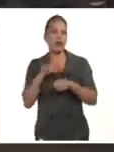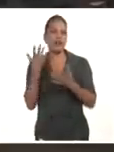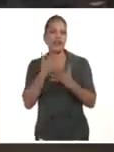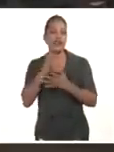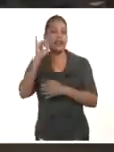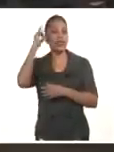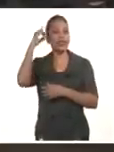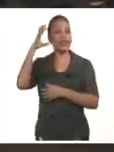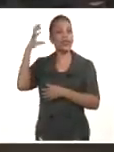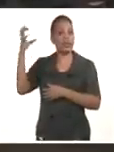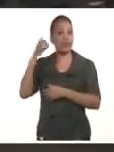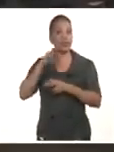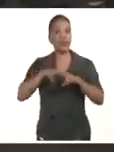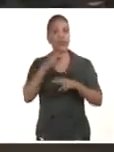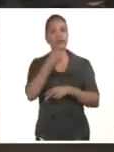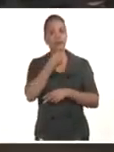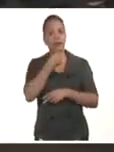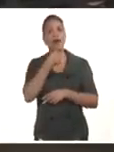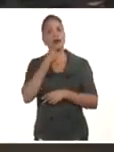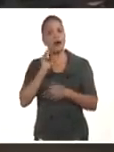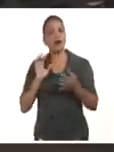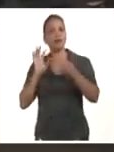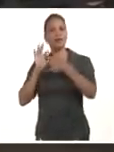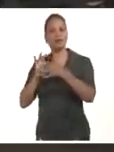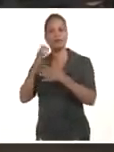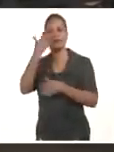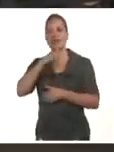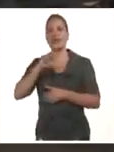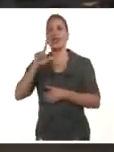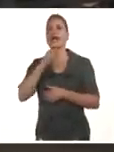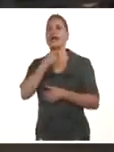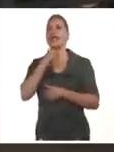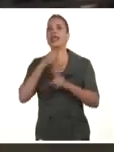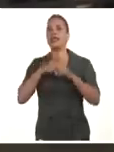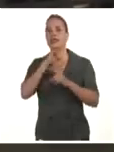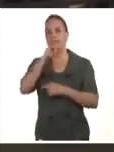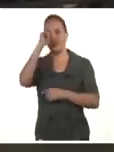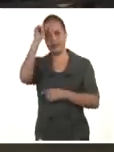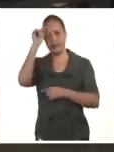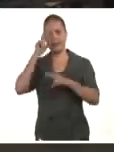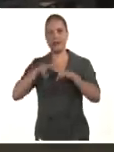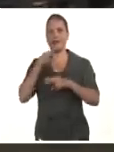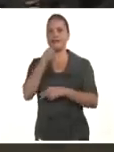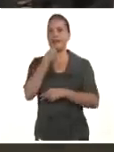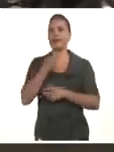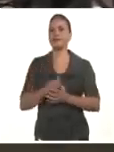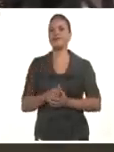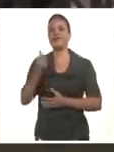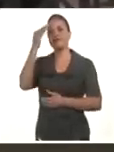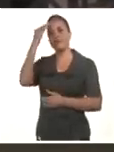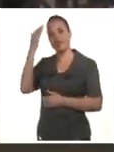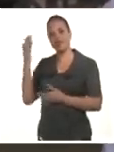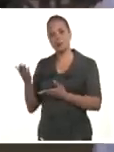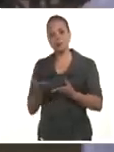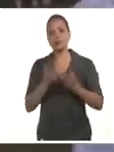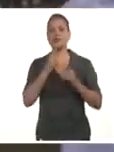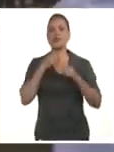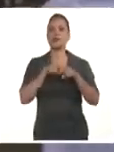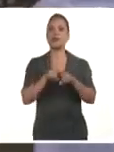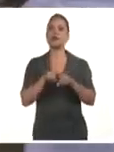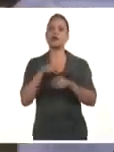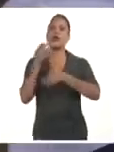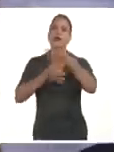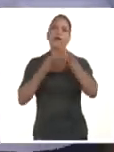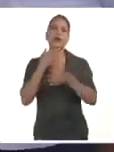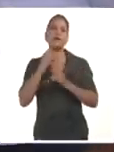La Habana Vieja. Estoy conversando de inmediato con Alexis Acosta Silva, ya les decía, el intendente de La Habana Vieja. Gracias, intendente, por acompañarnos esta noche. Cuéntenos cuál